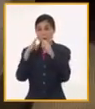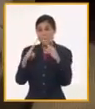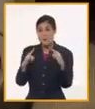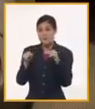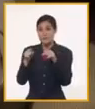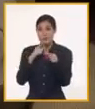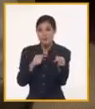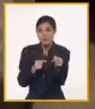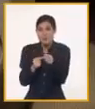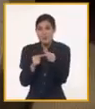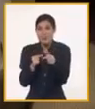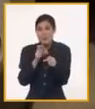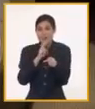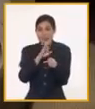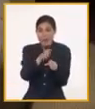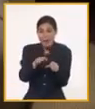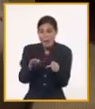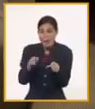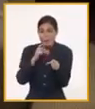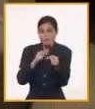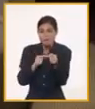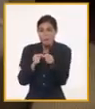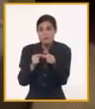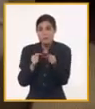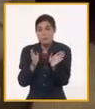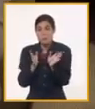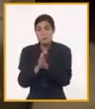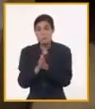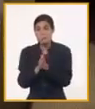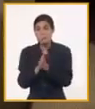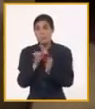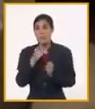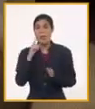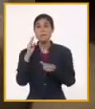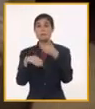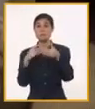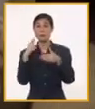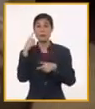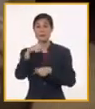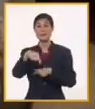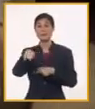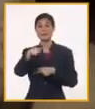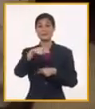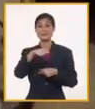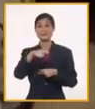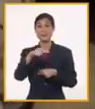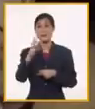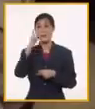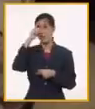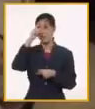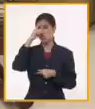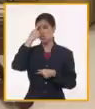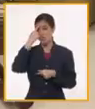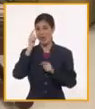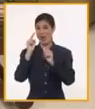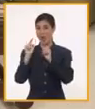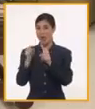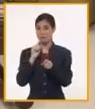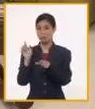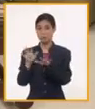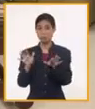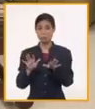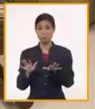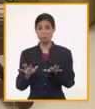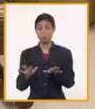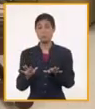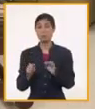ese precisamente, porque había salido para caminar, porque había problemas con alguna rencilla entre problemas entre los